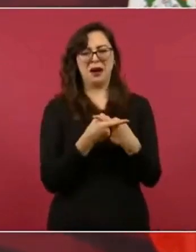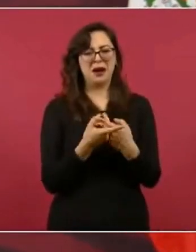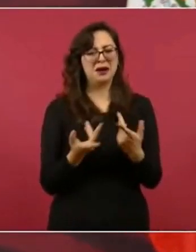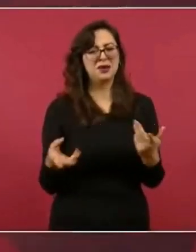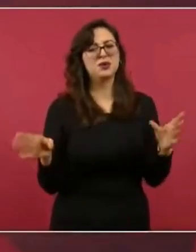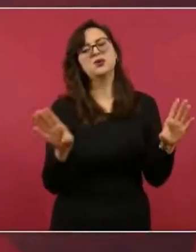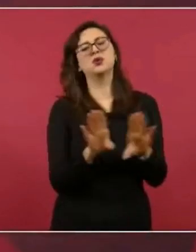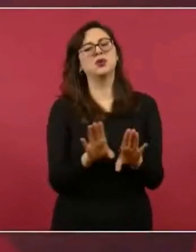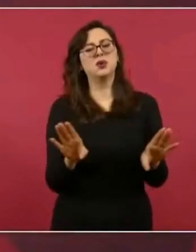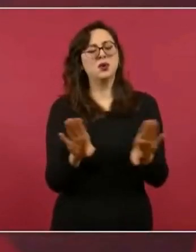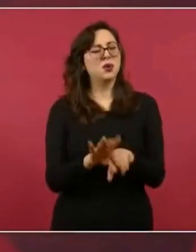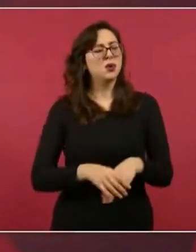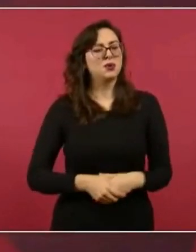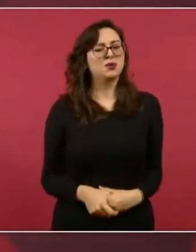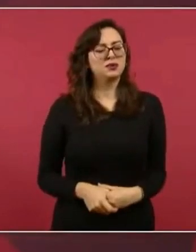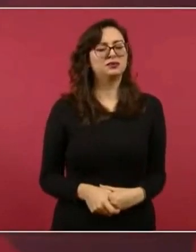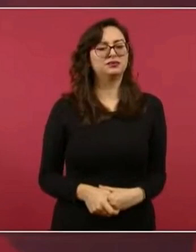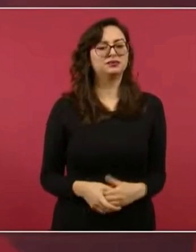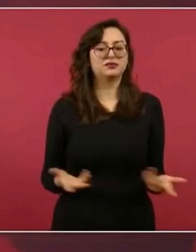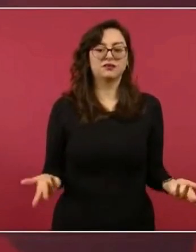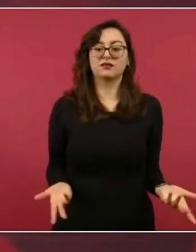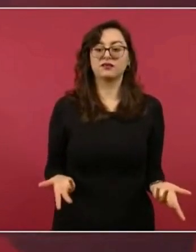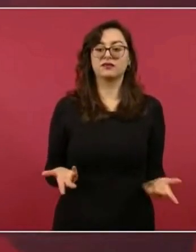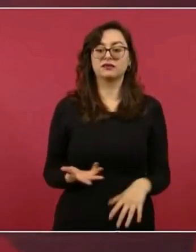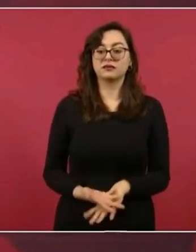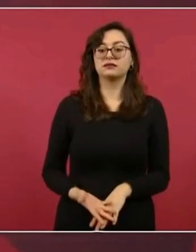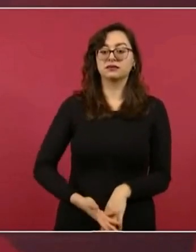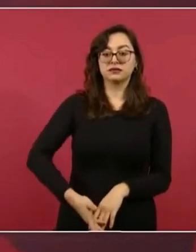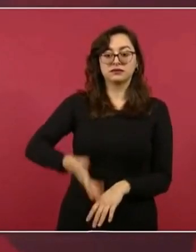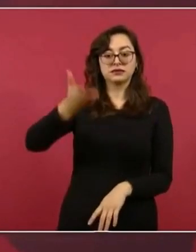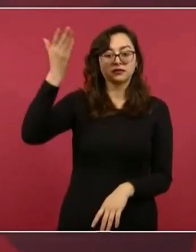que ningún país podría